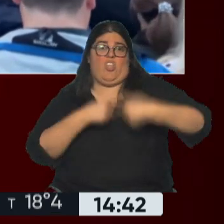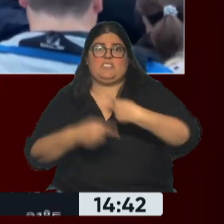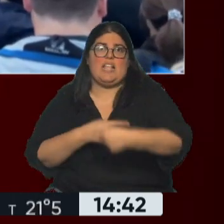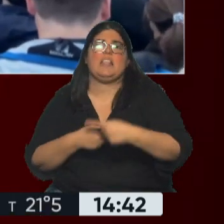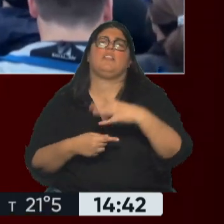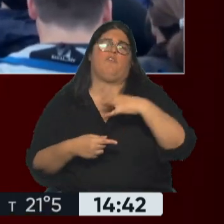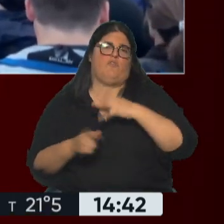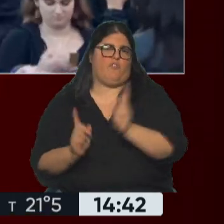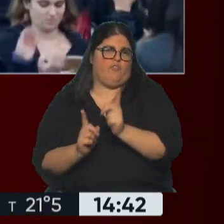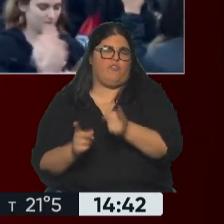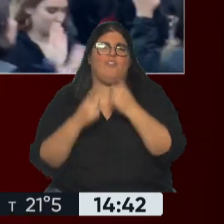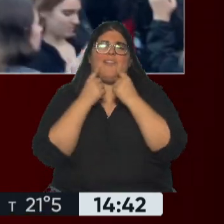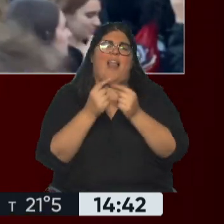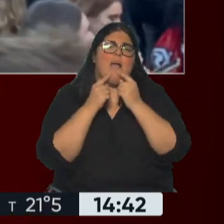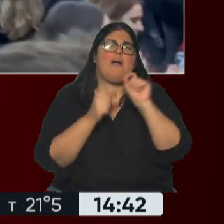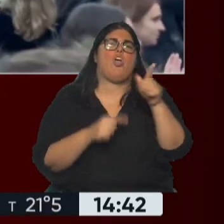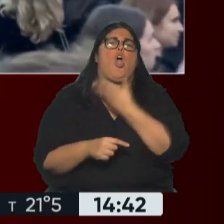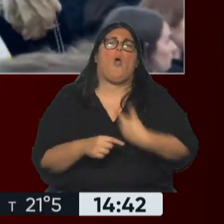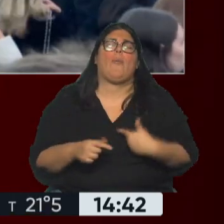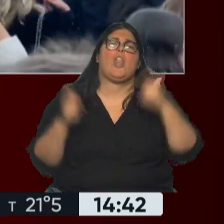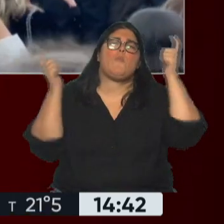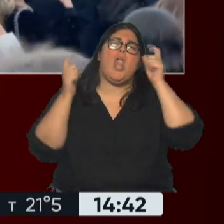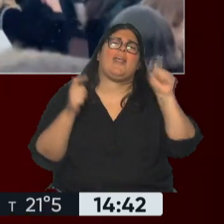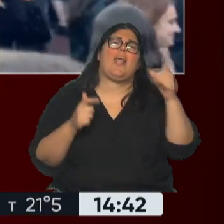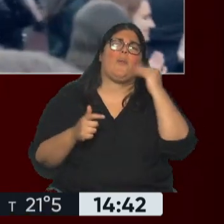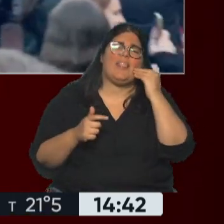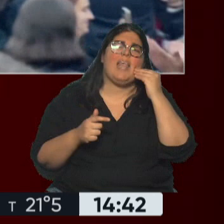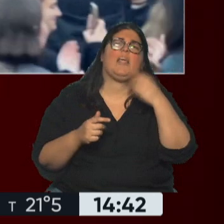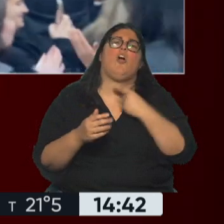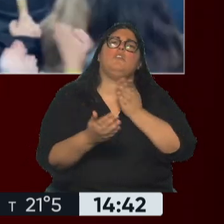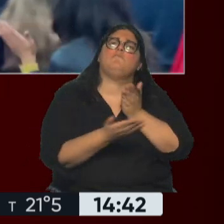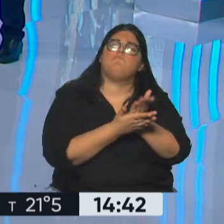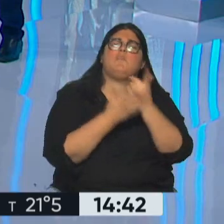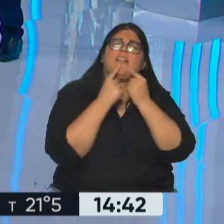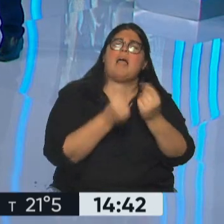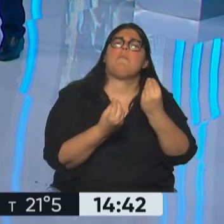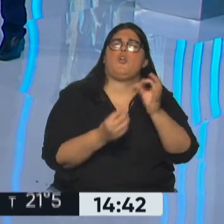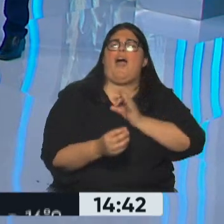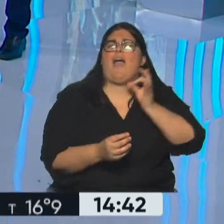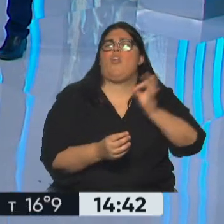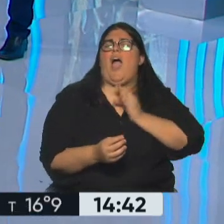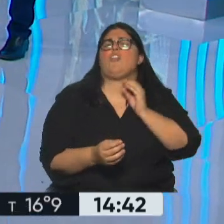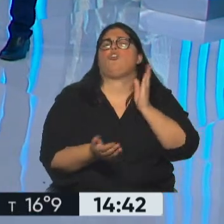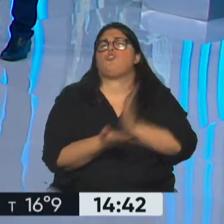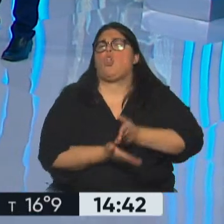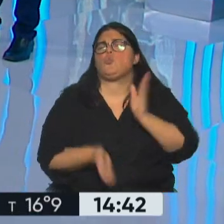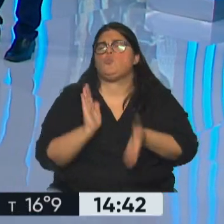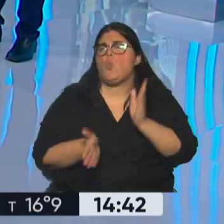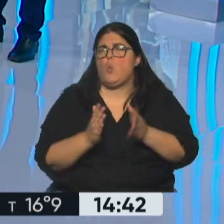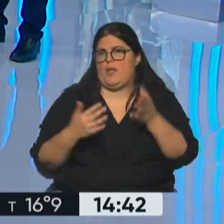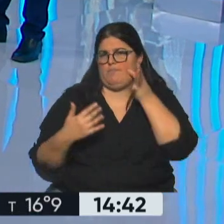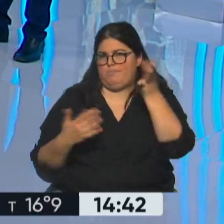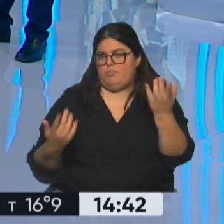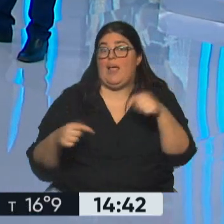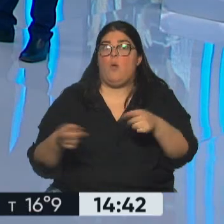están reclamando al gobierno y a la monarquía británica resarcimiento por años y años de torturas, ¿no? Todo esto se vuelve a